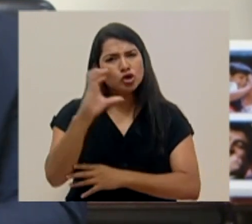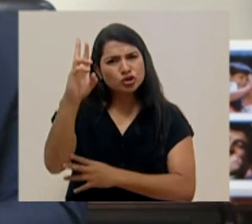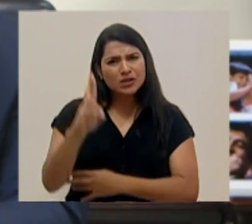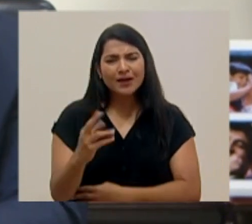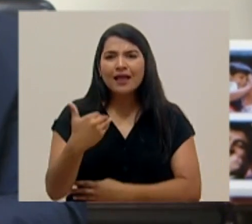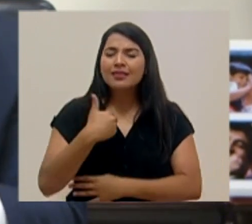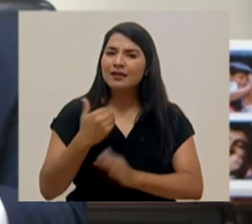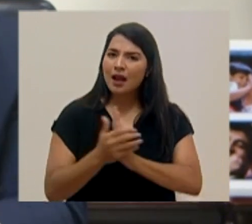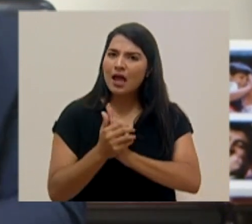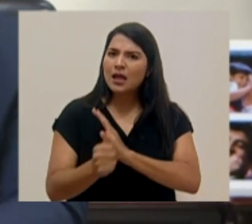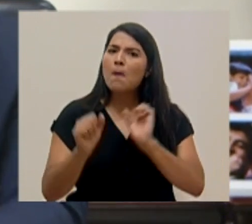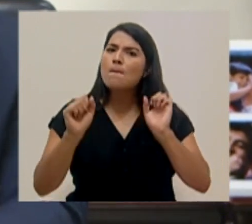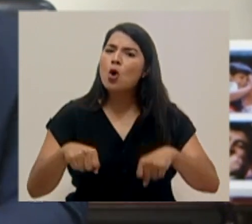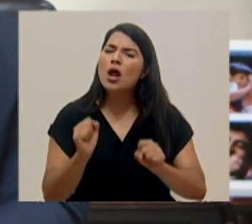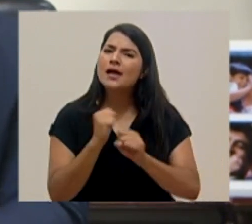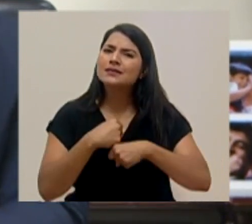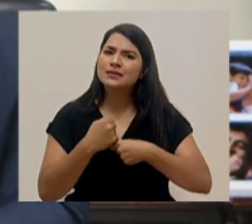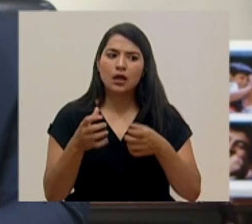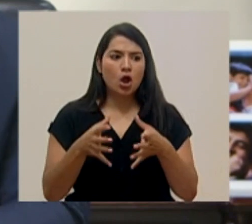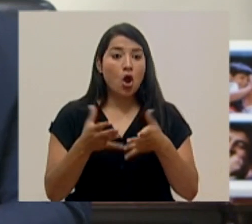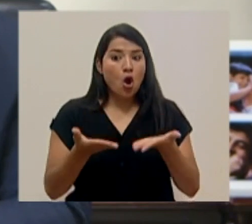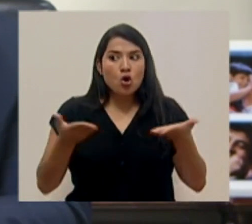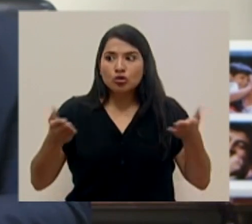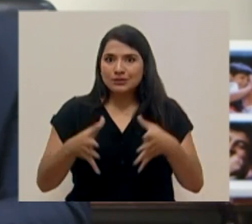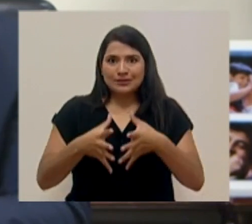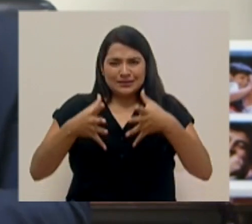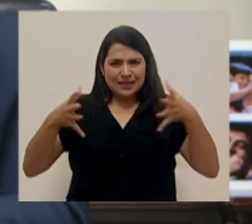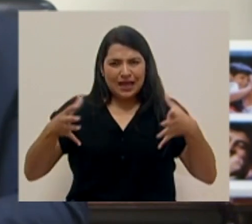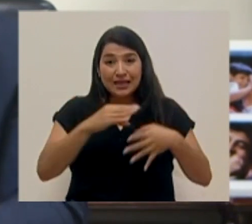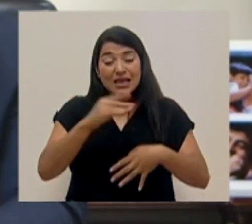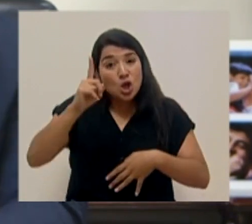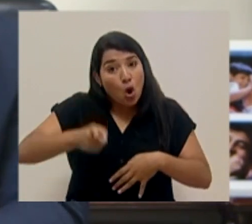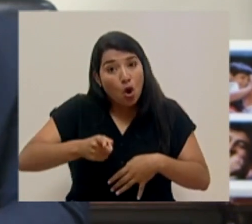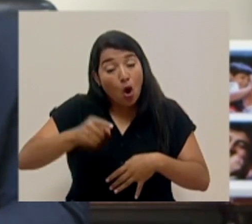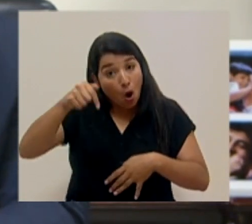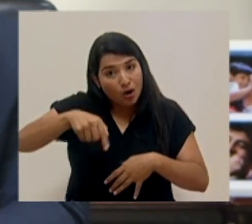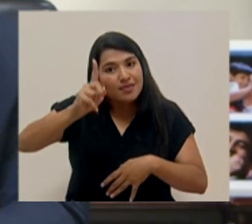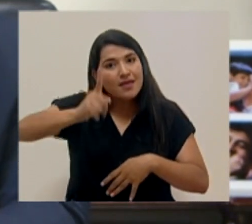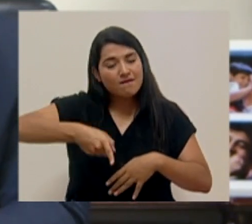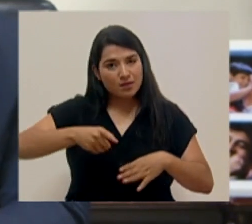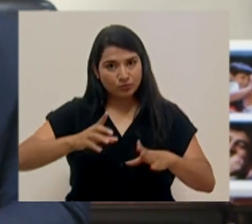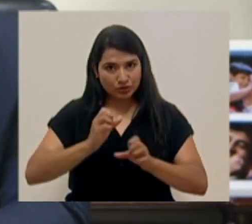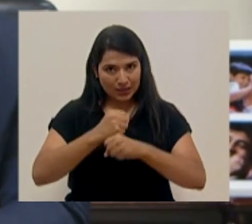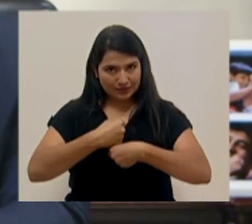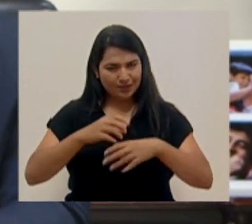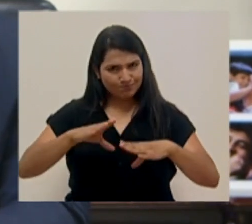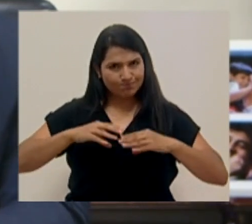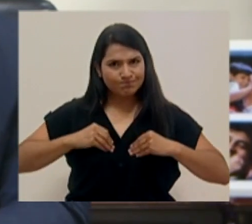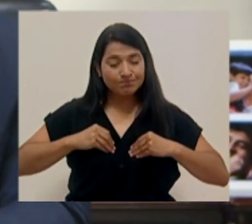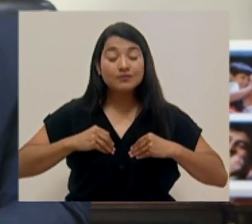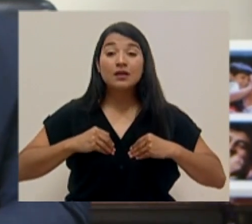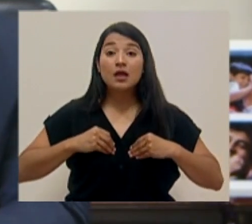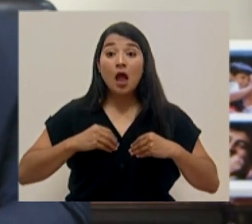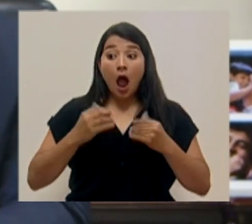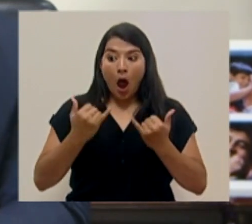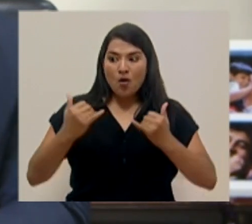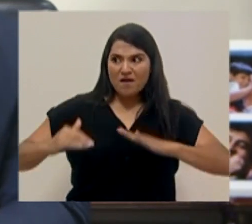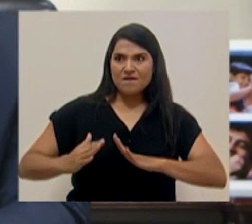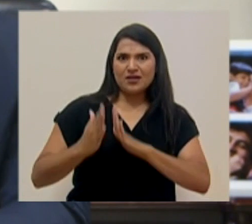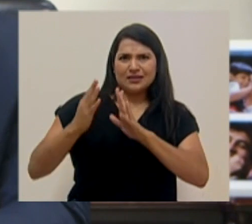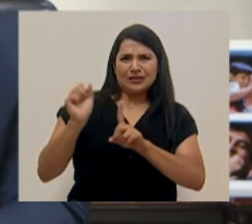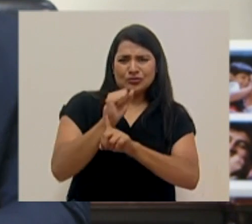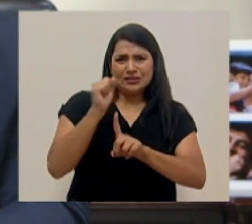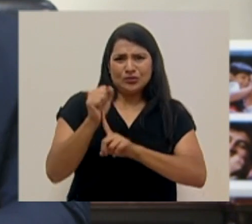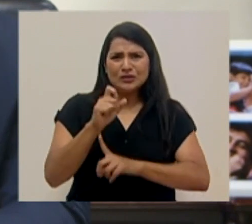capaz de hacer cosas grandes y hoy estamos llamados a hacerlo. Frente a esta calamidad,